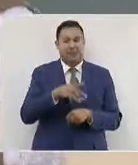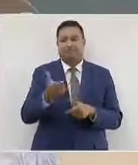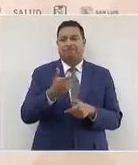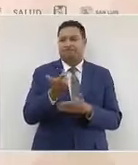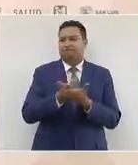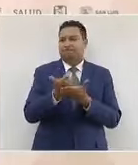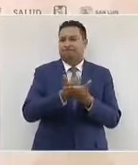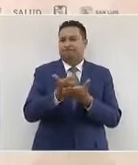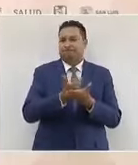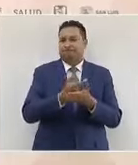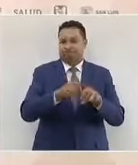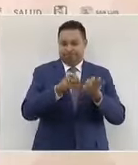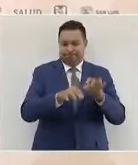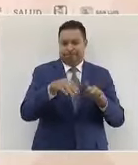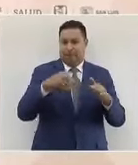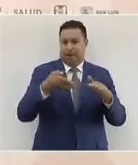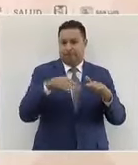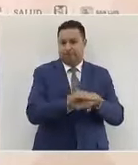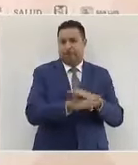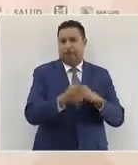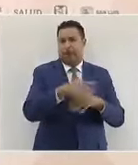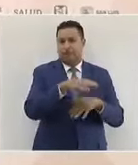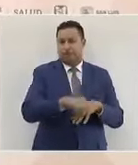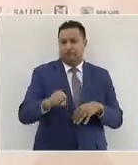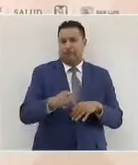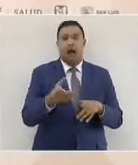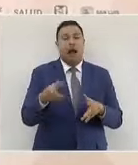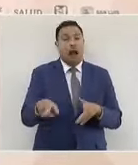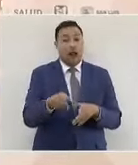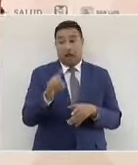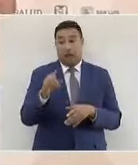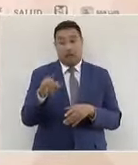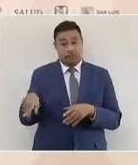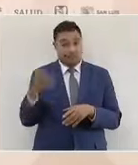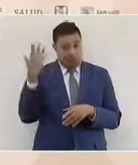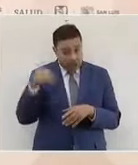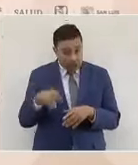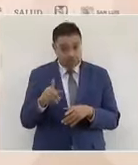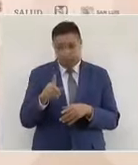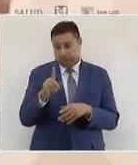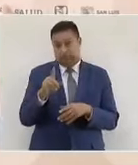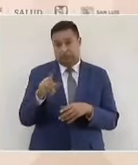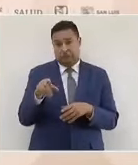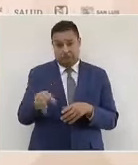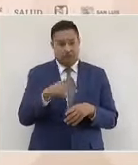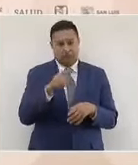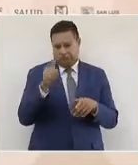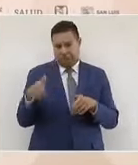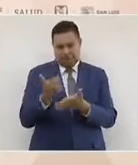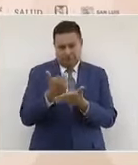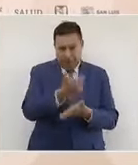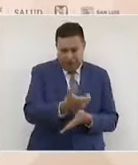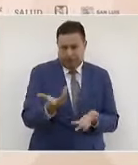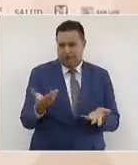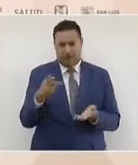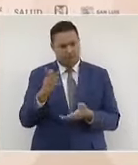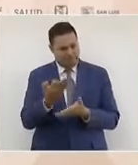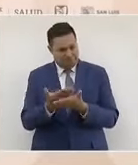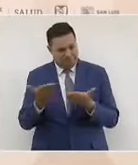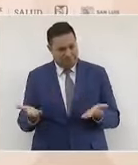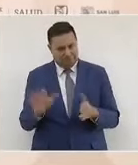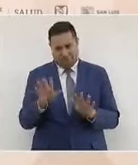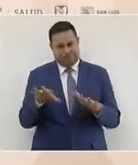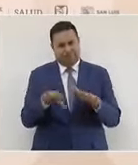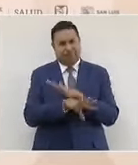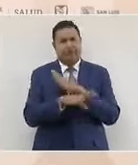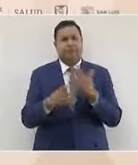derechohabiente que llega a este hospital, el IMSS lo tiene que pagar. Jamás el derechohabiente, mucho menos la gente sin seguridad social. Y uno de